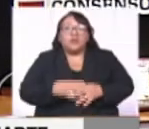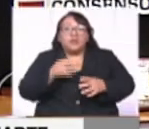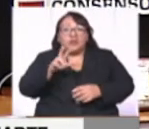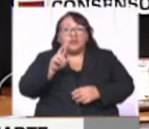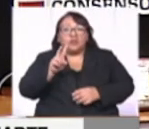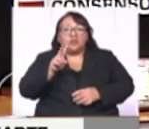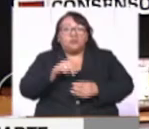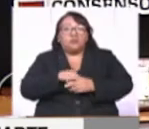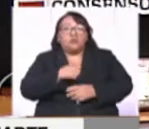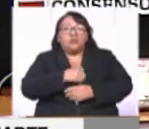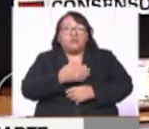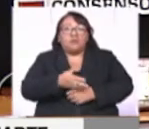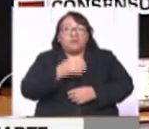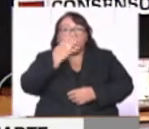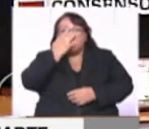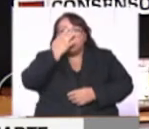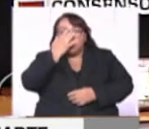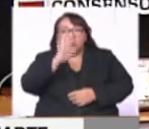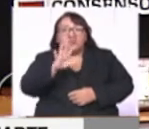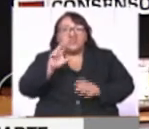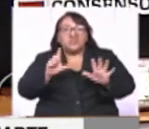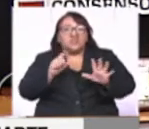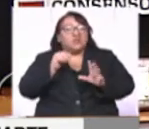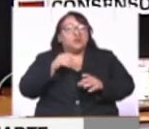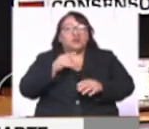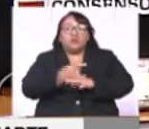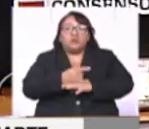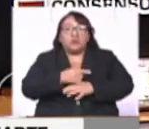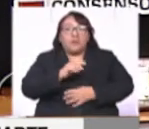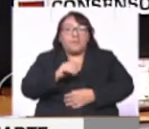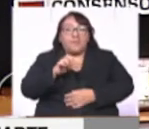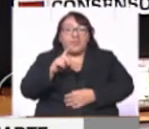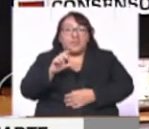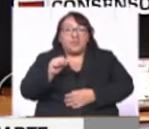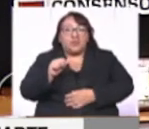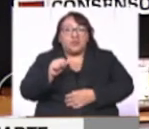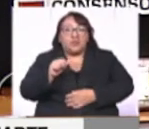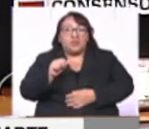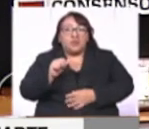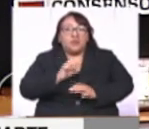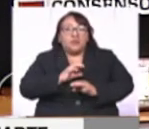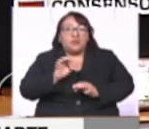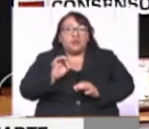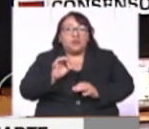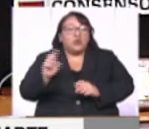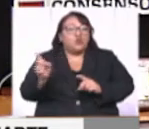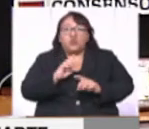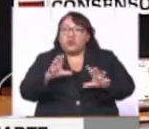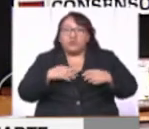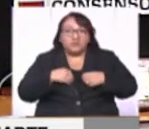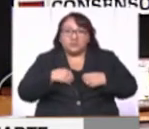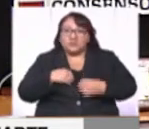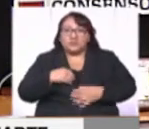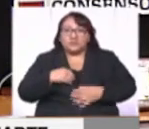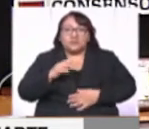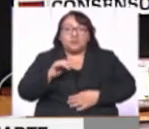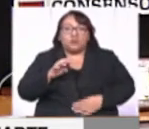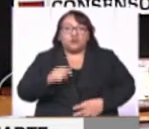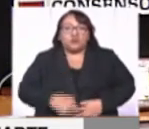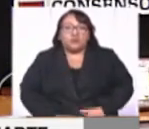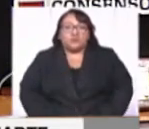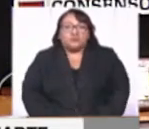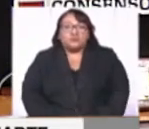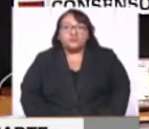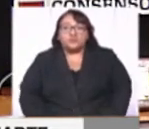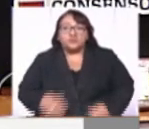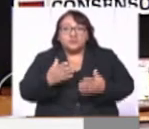contra, López Morales, Medina Minaya. En consecuencia, no ha sido admitida la moción de orden del día